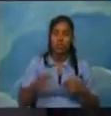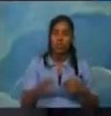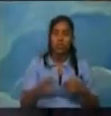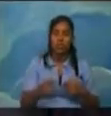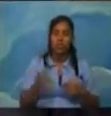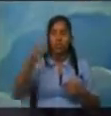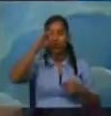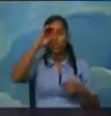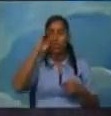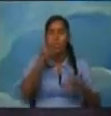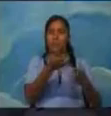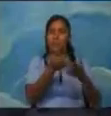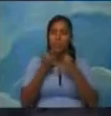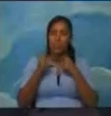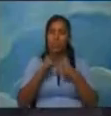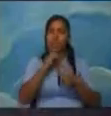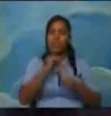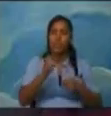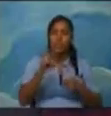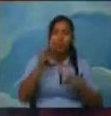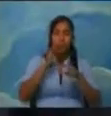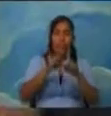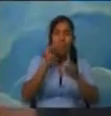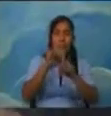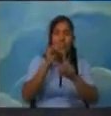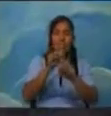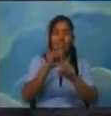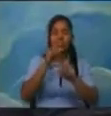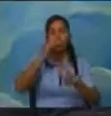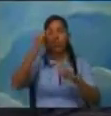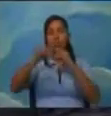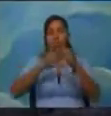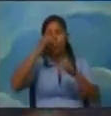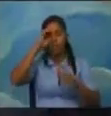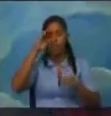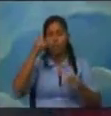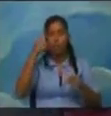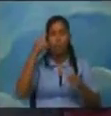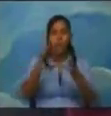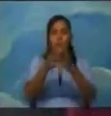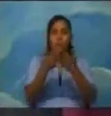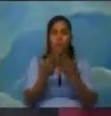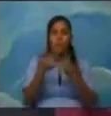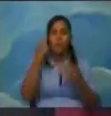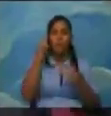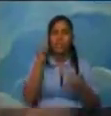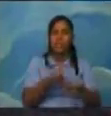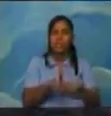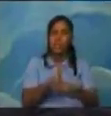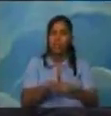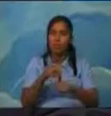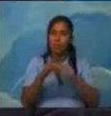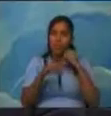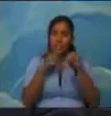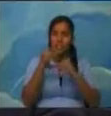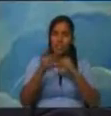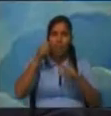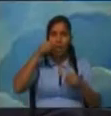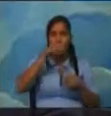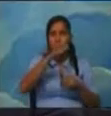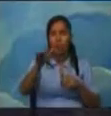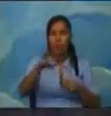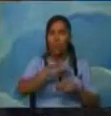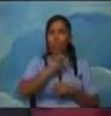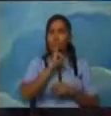dónde Dios me sacó. Esta es una advertencia que nos hace Dios a través de la palabra. Para ese tiempo le hacía al pueblo